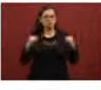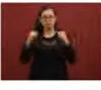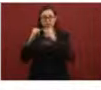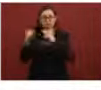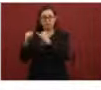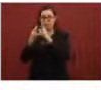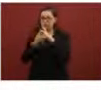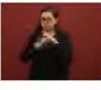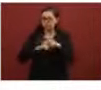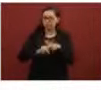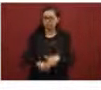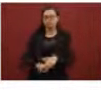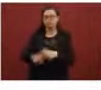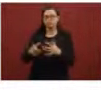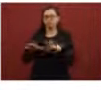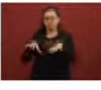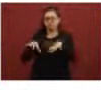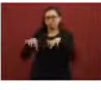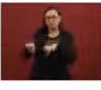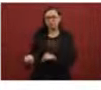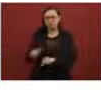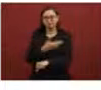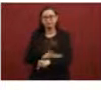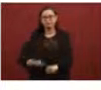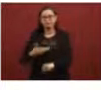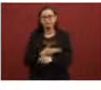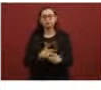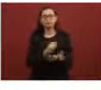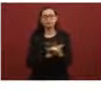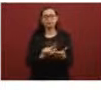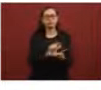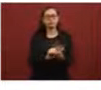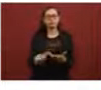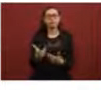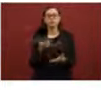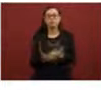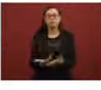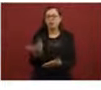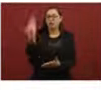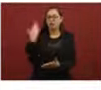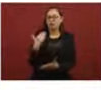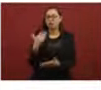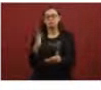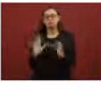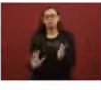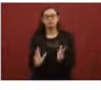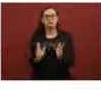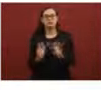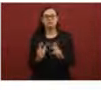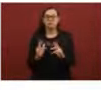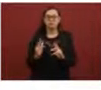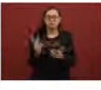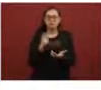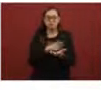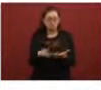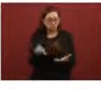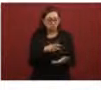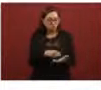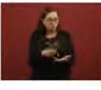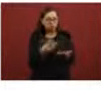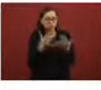tomamos el mando. Anteriormente, ante la escasez, se realizaban compras urgentes